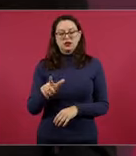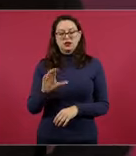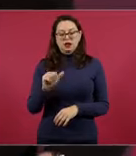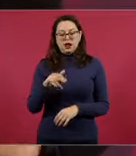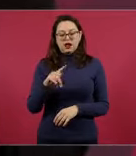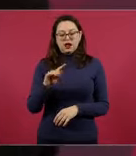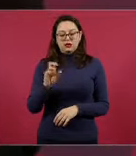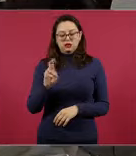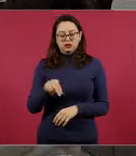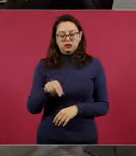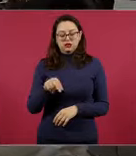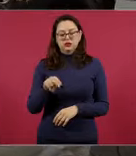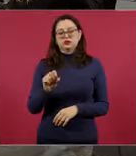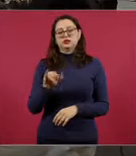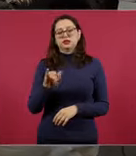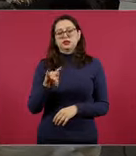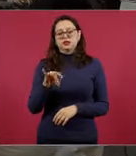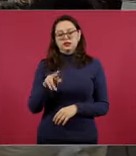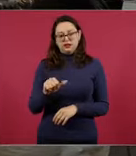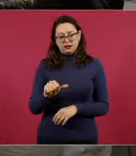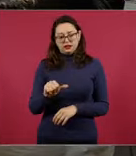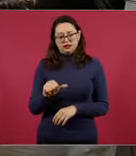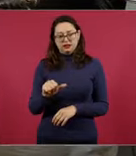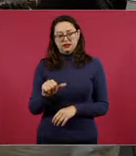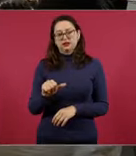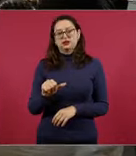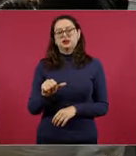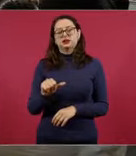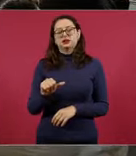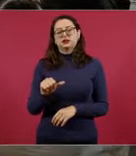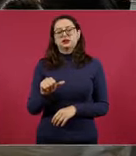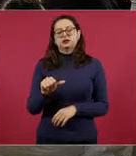Cantón Cetina, a